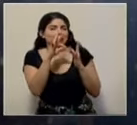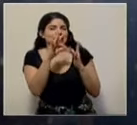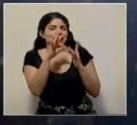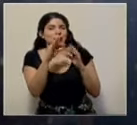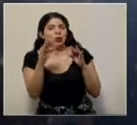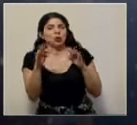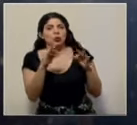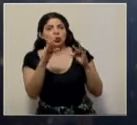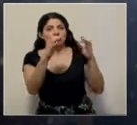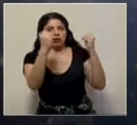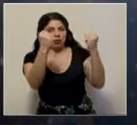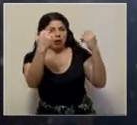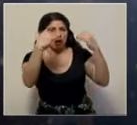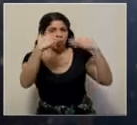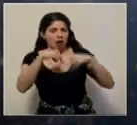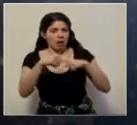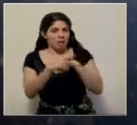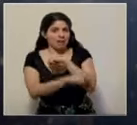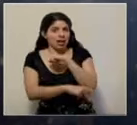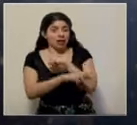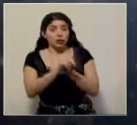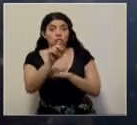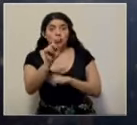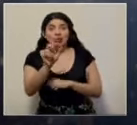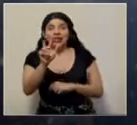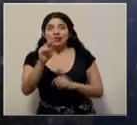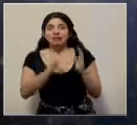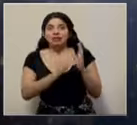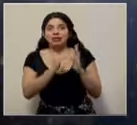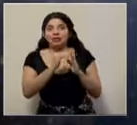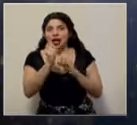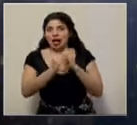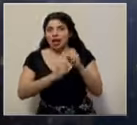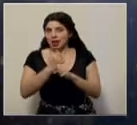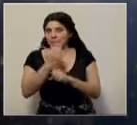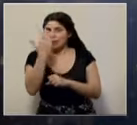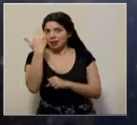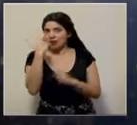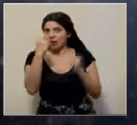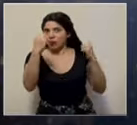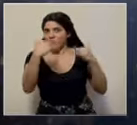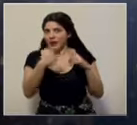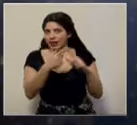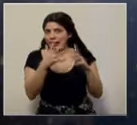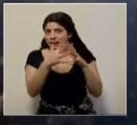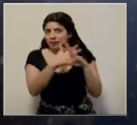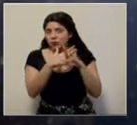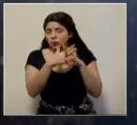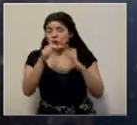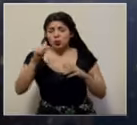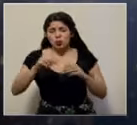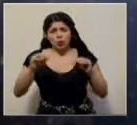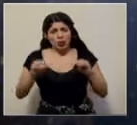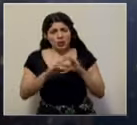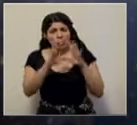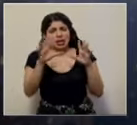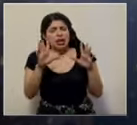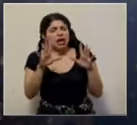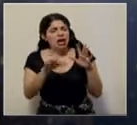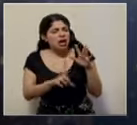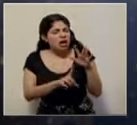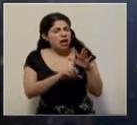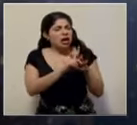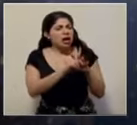de turistas hacia el país, 1.3 millones al año anterior, esta mañana trascendió